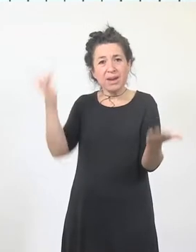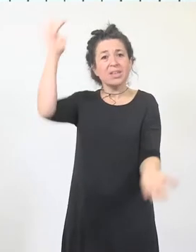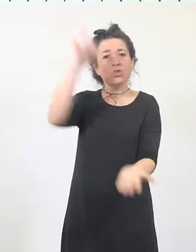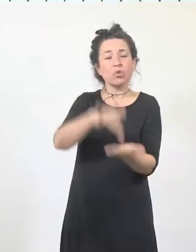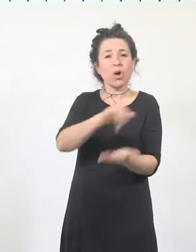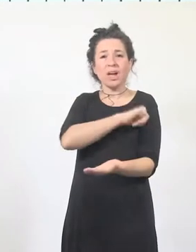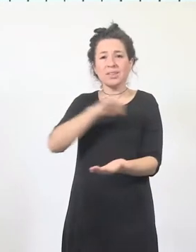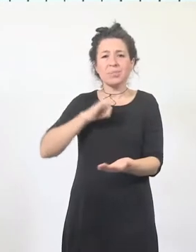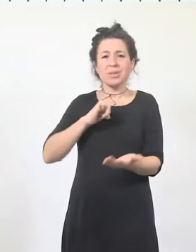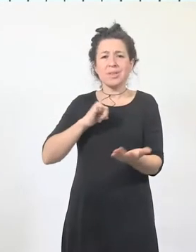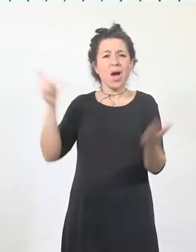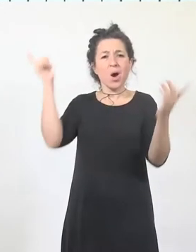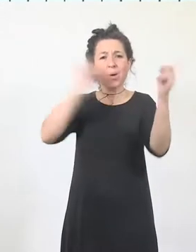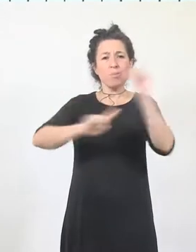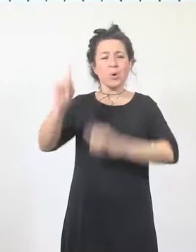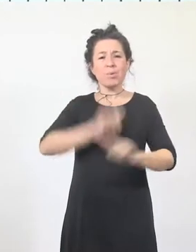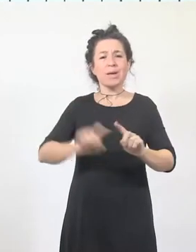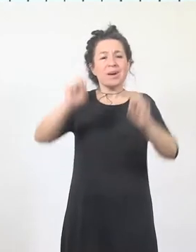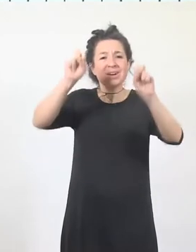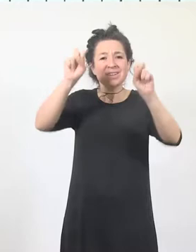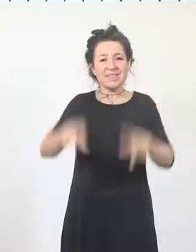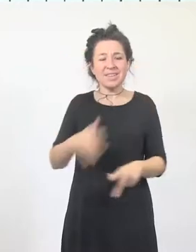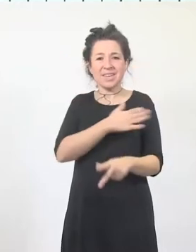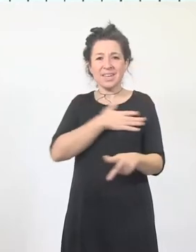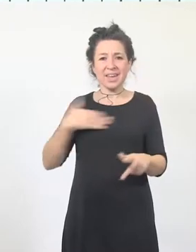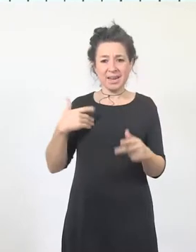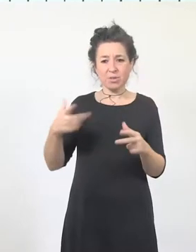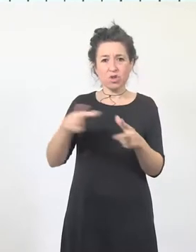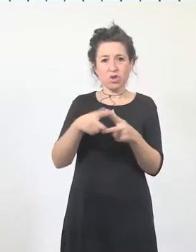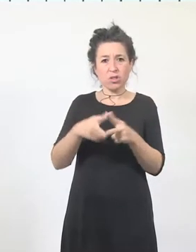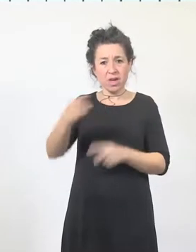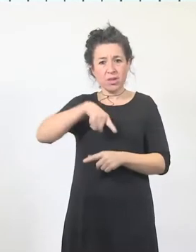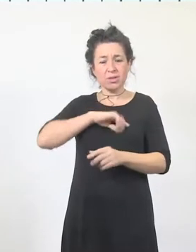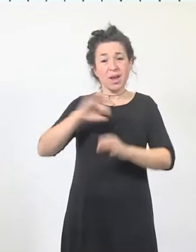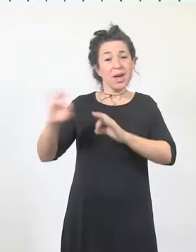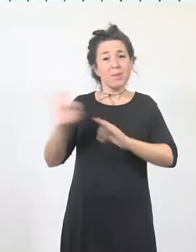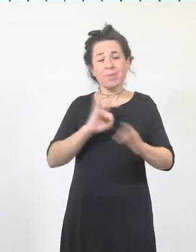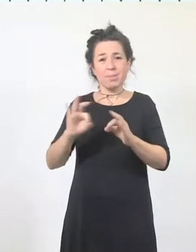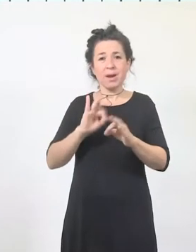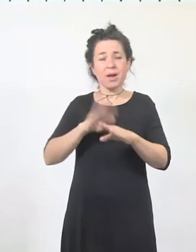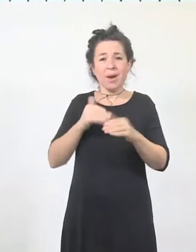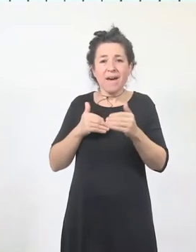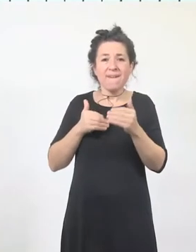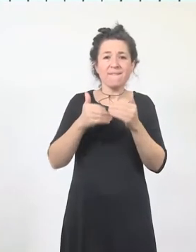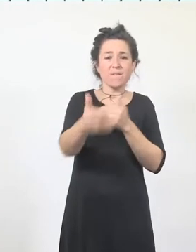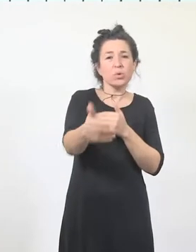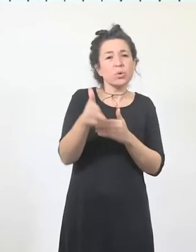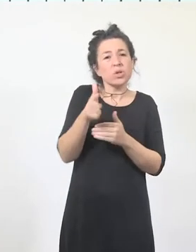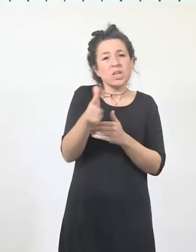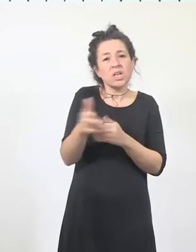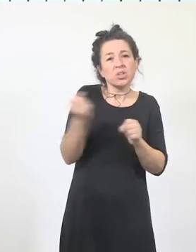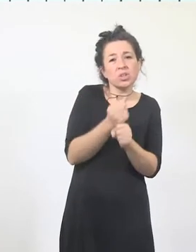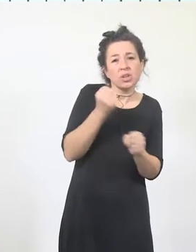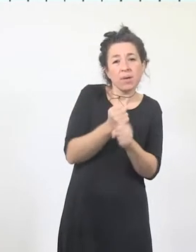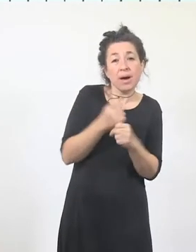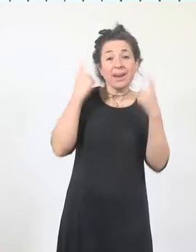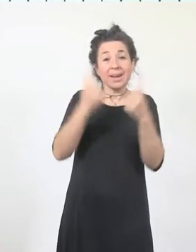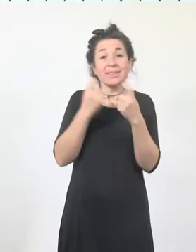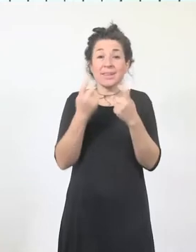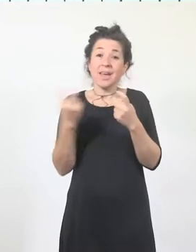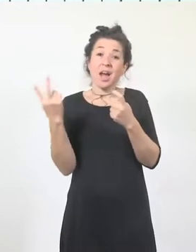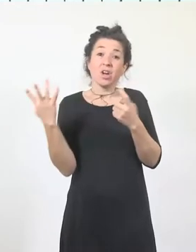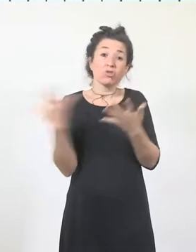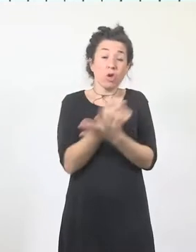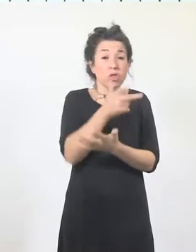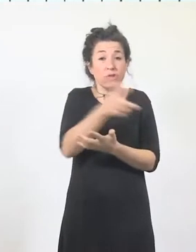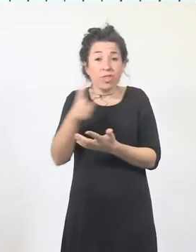no tengamos ningún problema. Queremos preparar nuestra sociedad, trabajar ese tipo de derecho e intentar combinarlas.